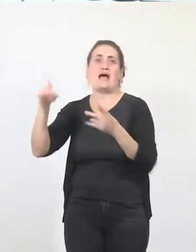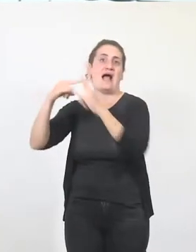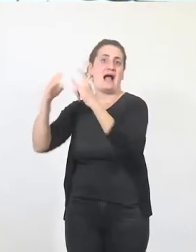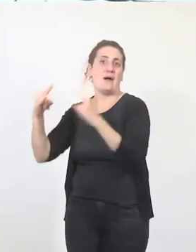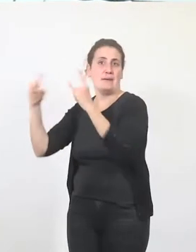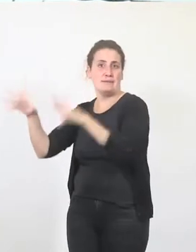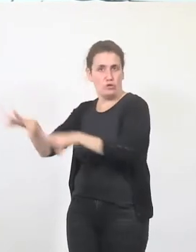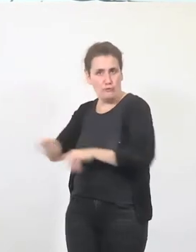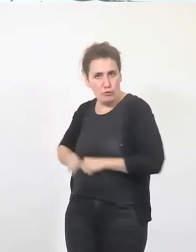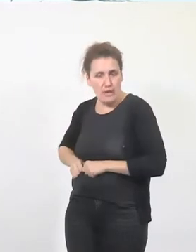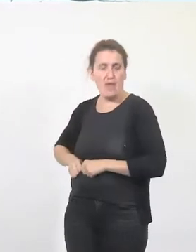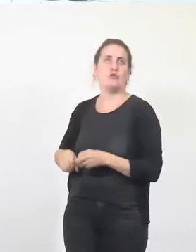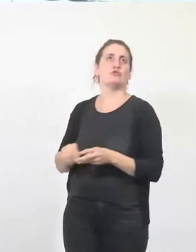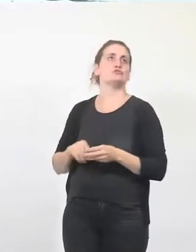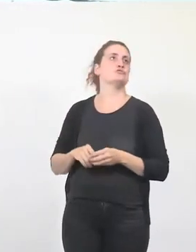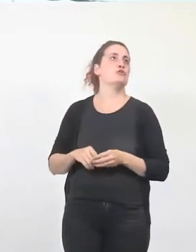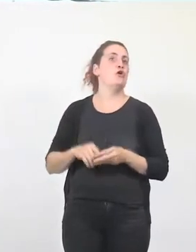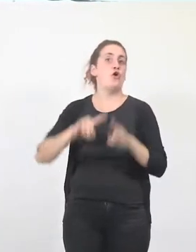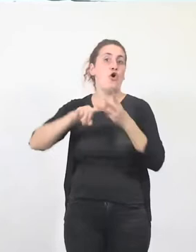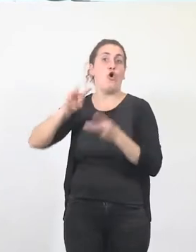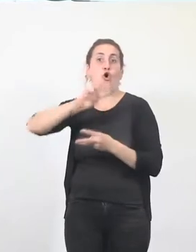en un campamento de refugiados,